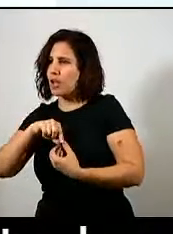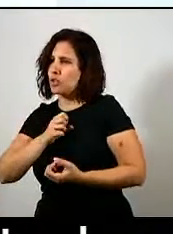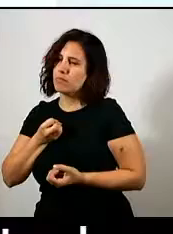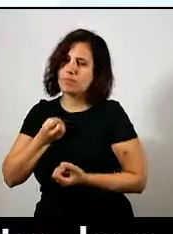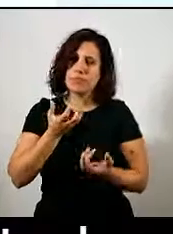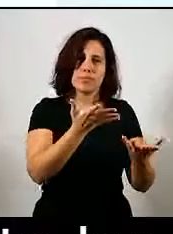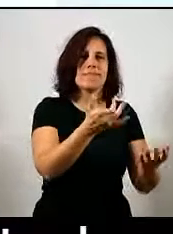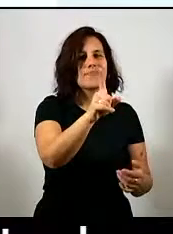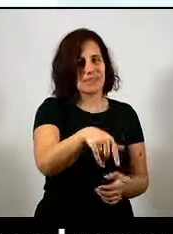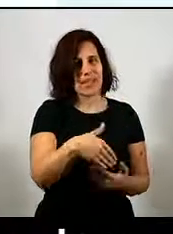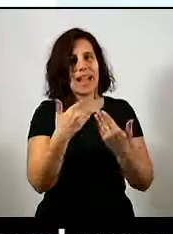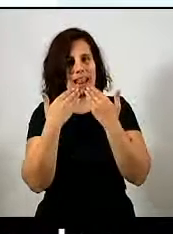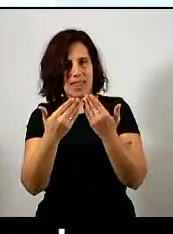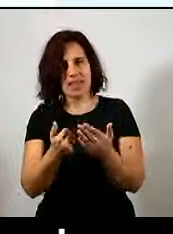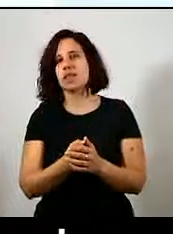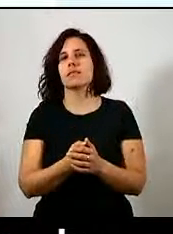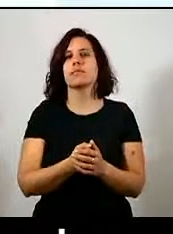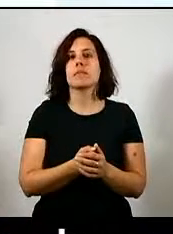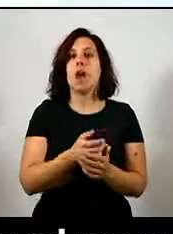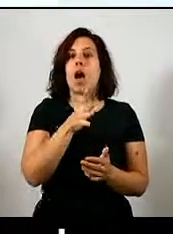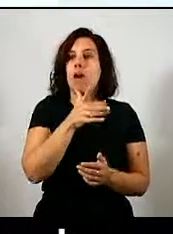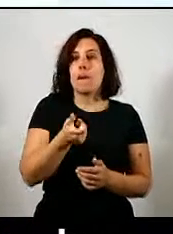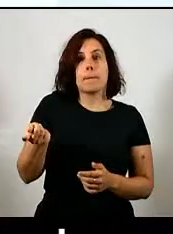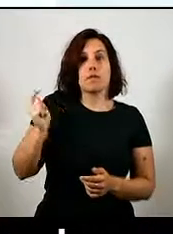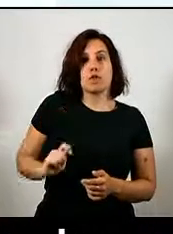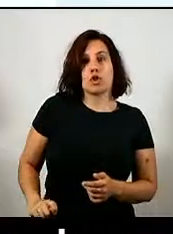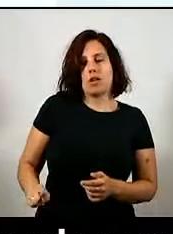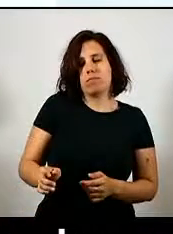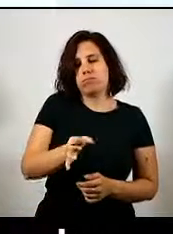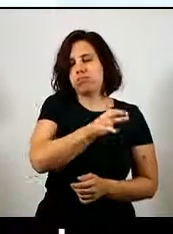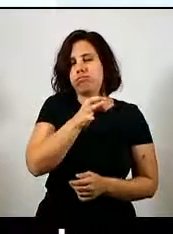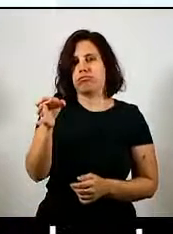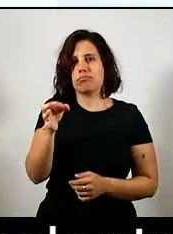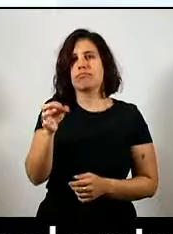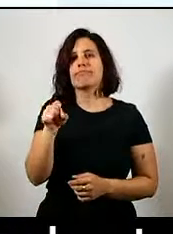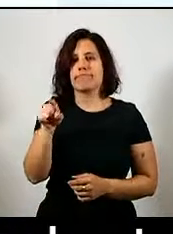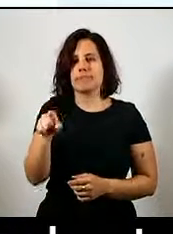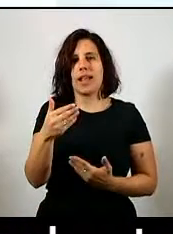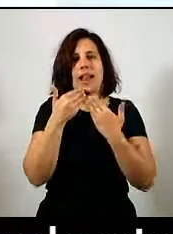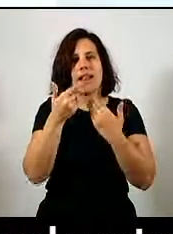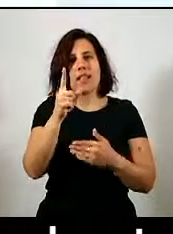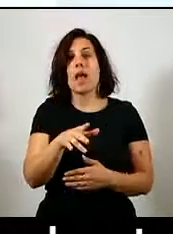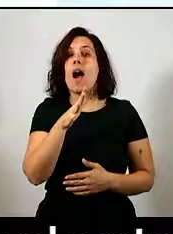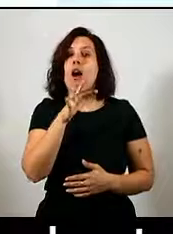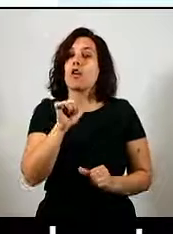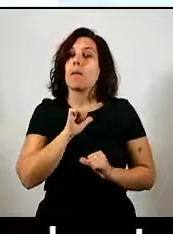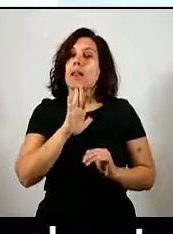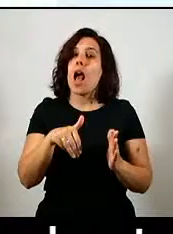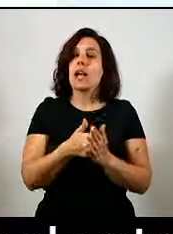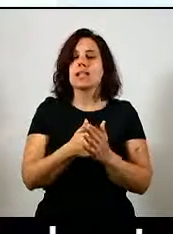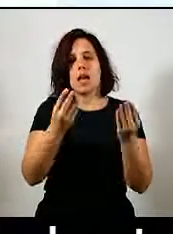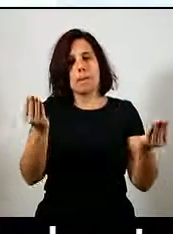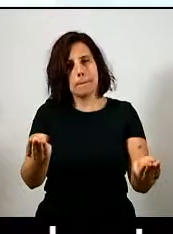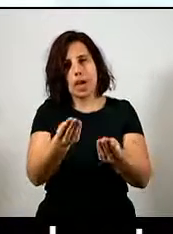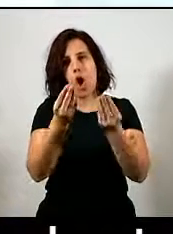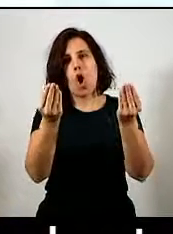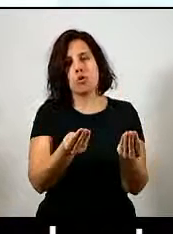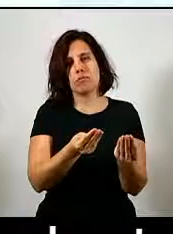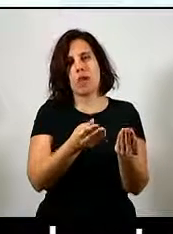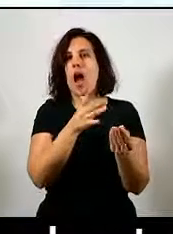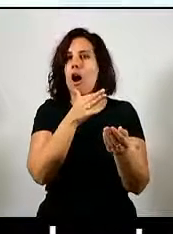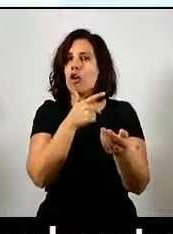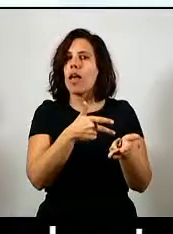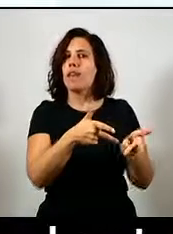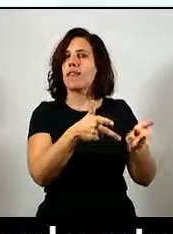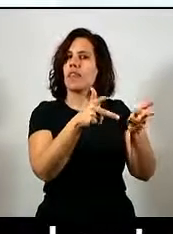recibido. Está en manos de excelentes profesionales, que también lo agradece, y ahora toca recuperarse. Ahora tenemos que, bueno, pues dejar que